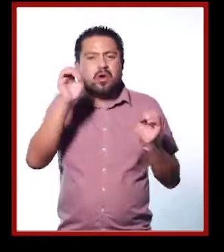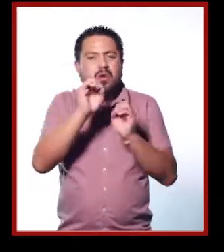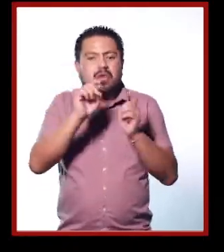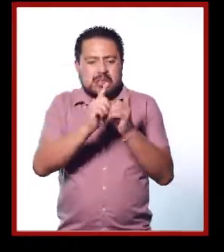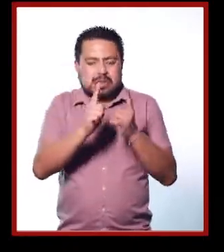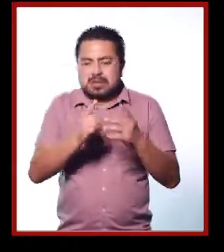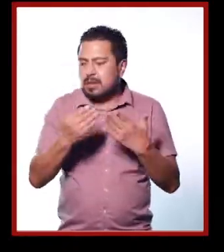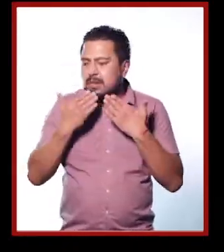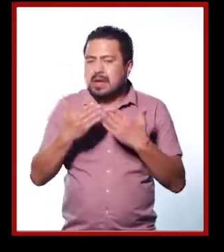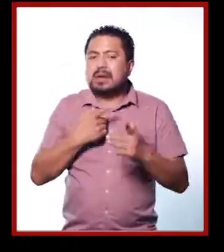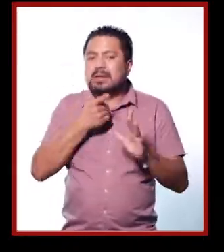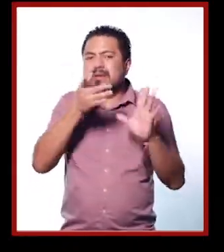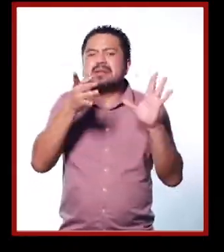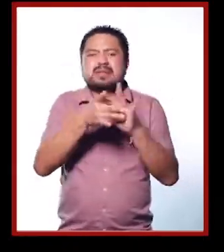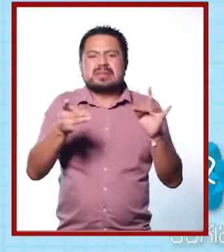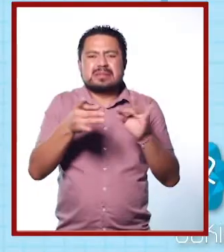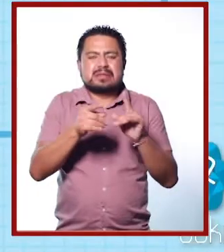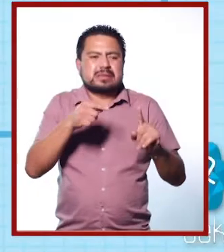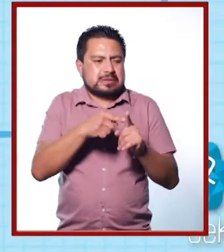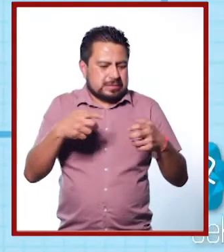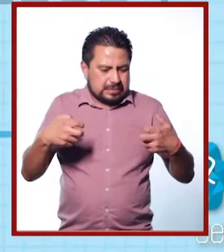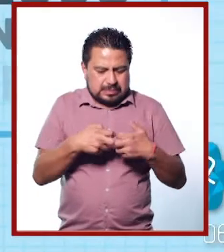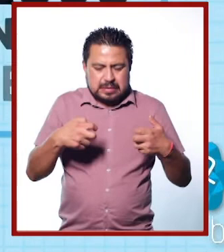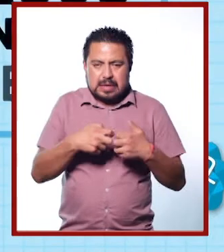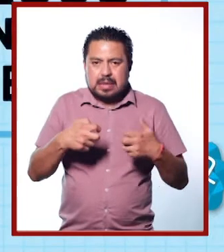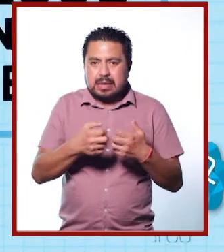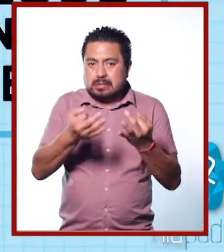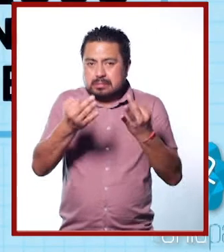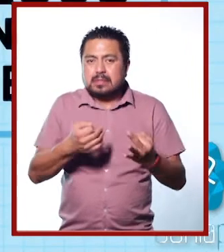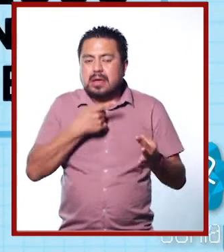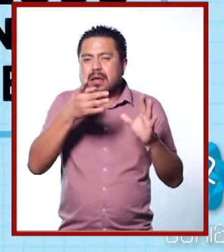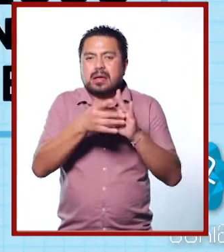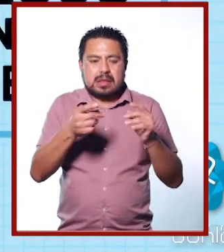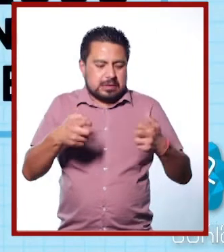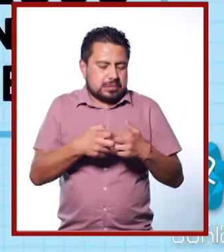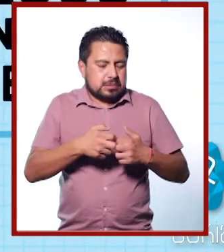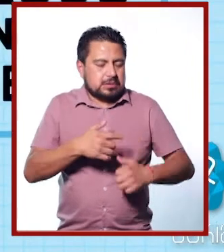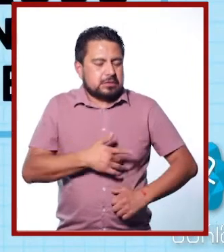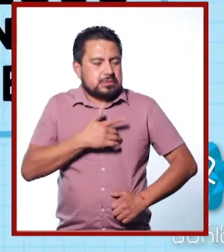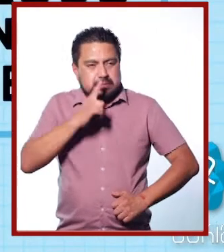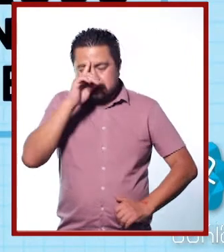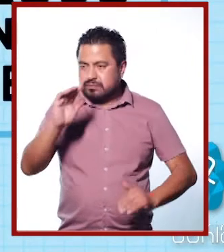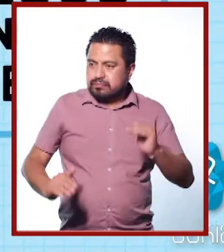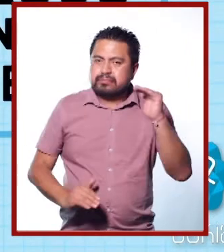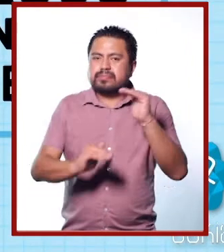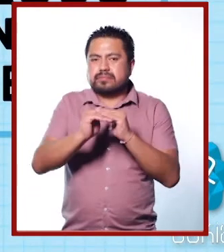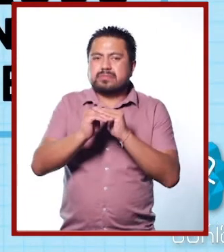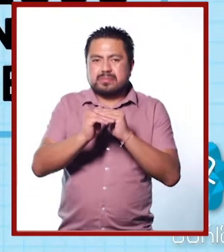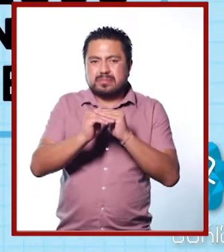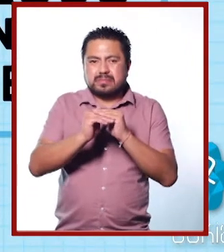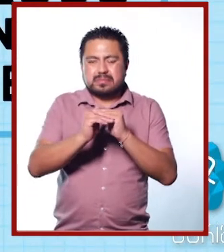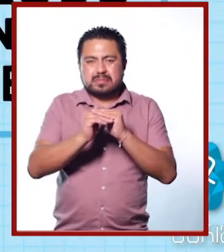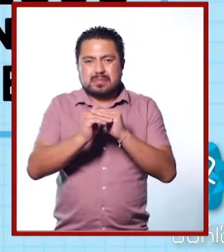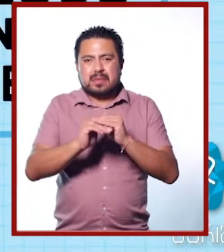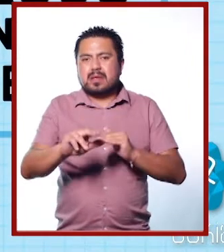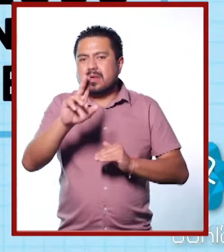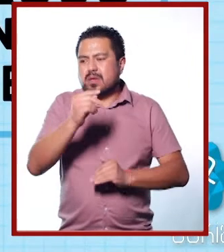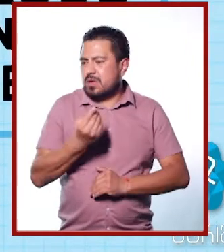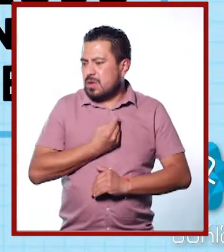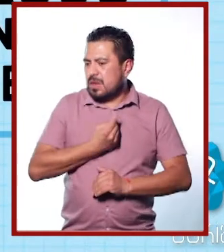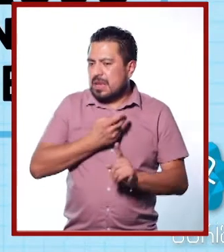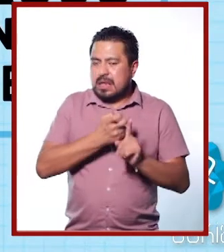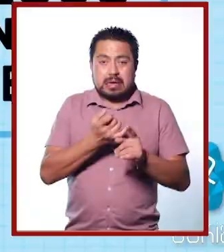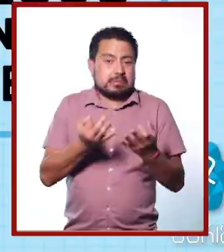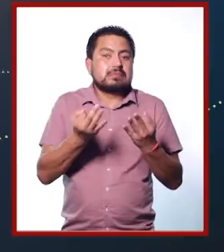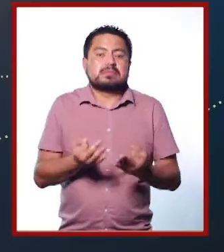está desarrollado. Quiero decir que los nervios, literalmente, cuando dices, tengo los nervios de punta, ¿no? O sea, no